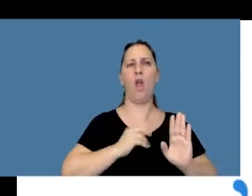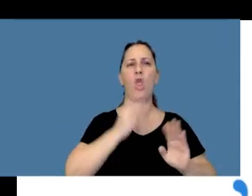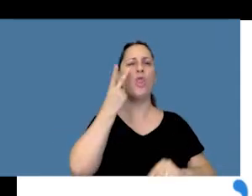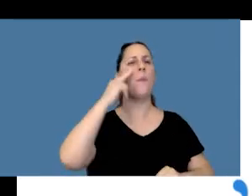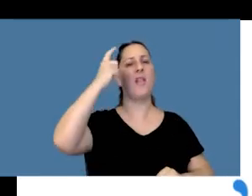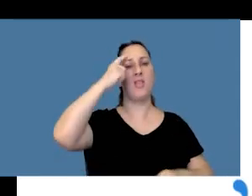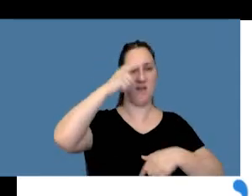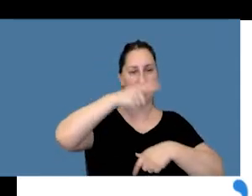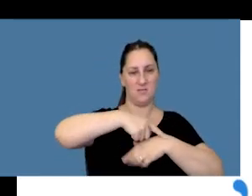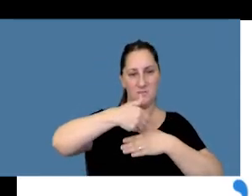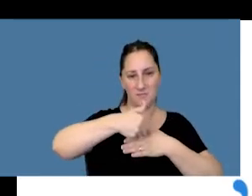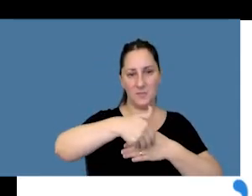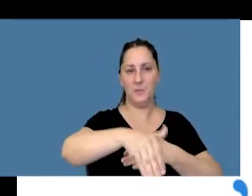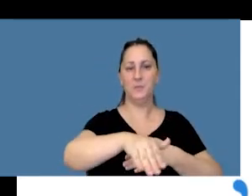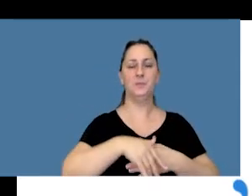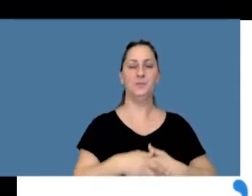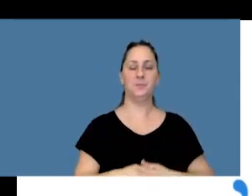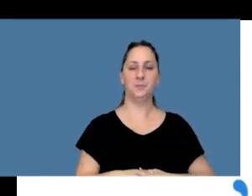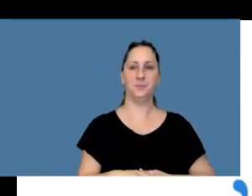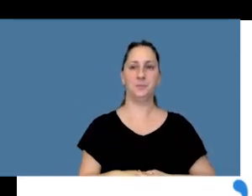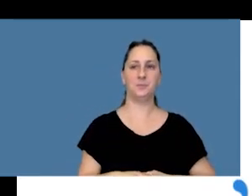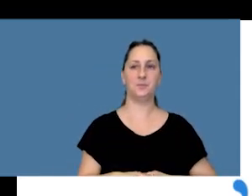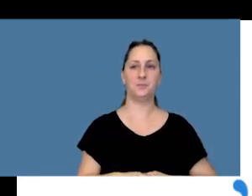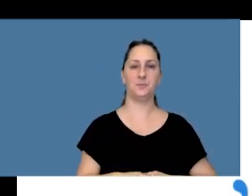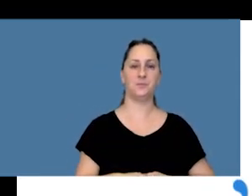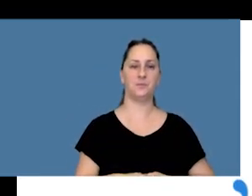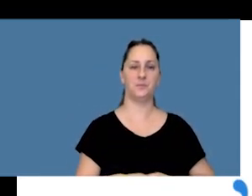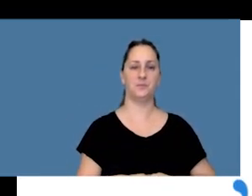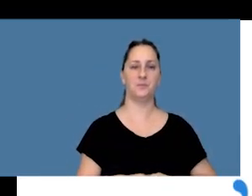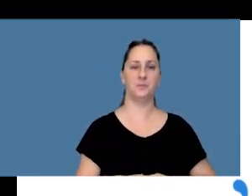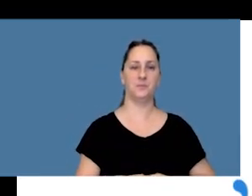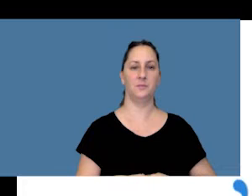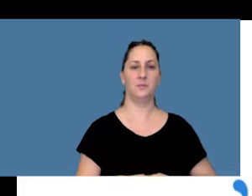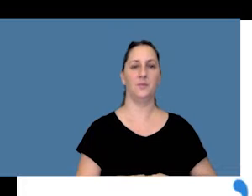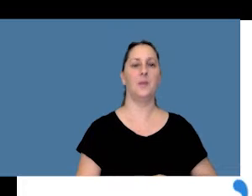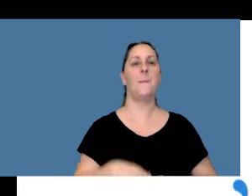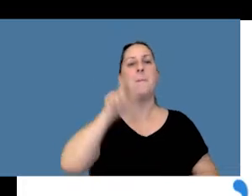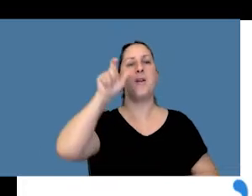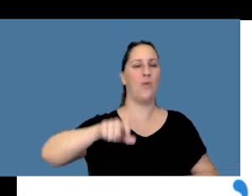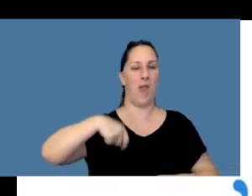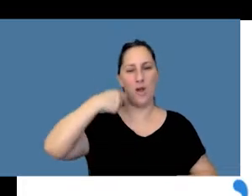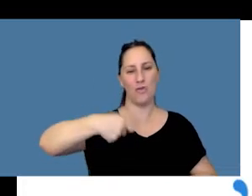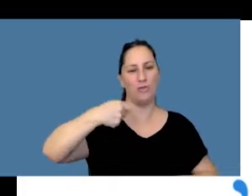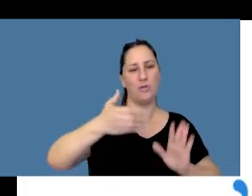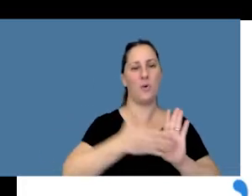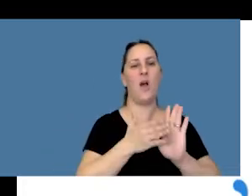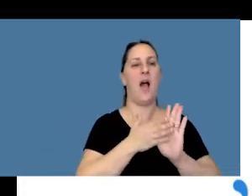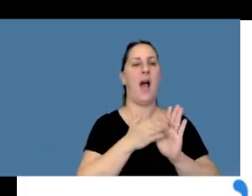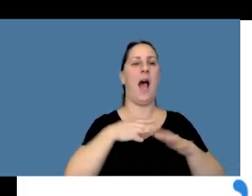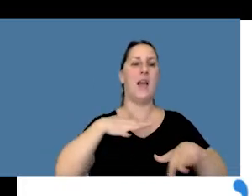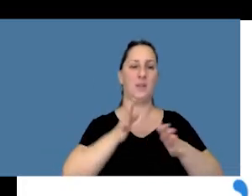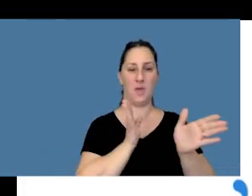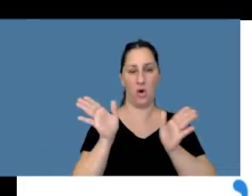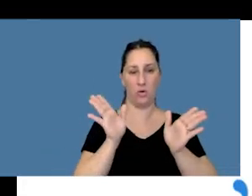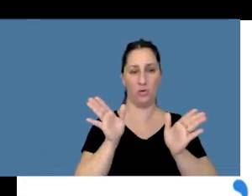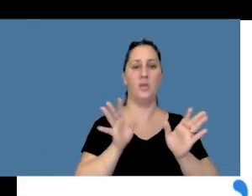2010. Y vamos a tener también que los pequeños contribuyentes que hagan actividades mixtas, es decir, locación